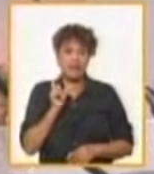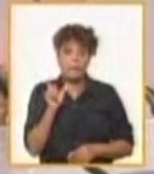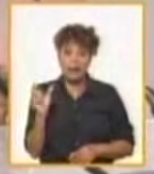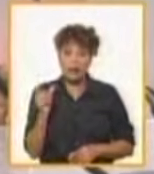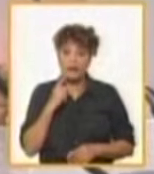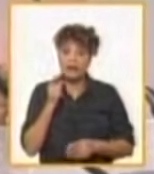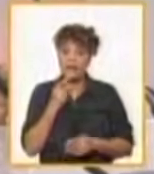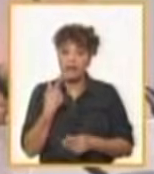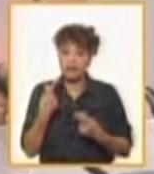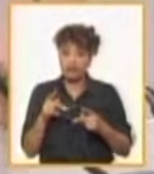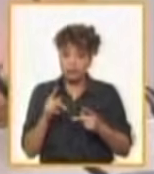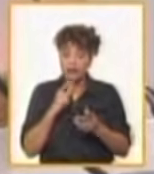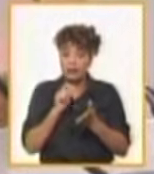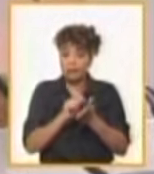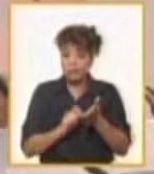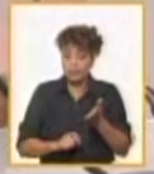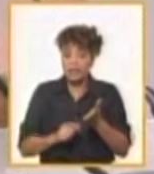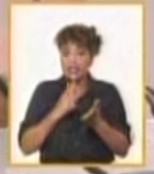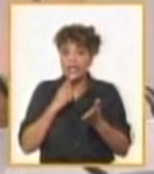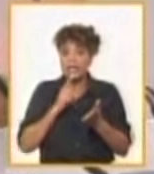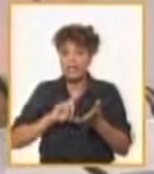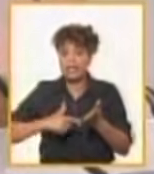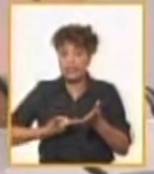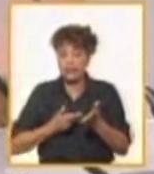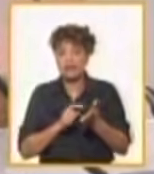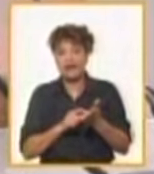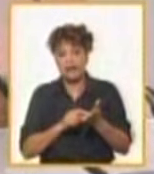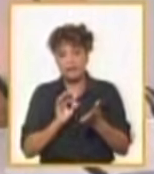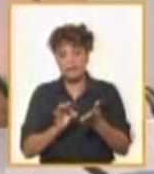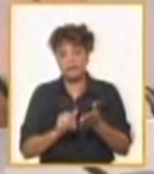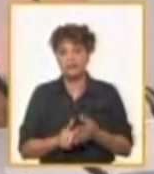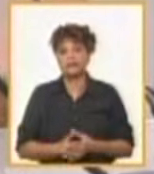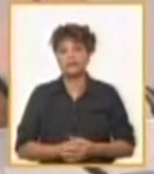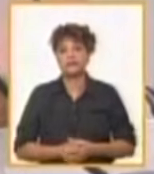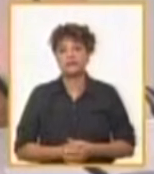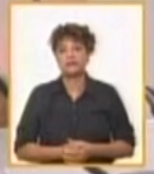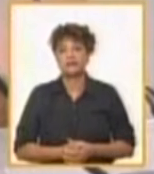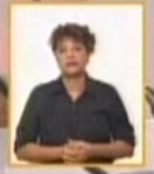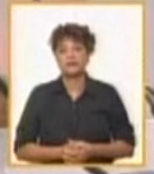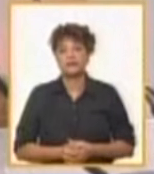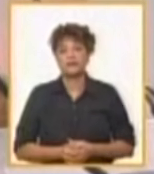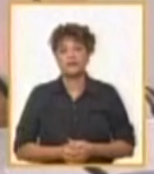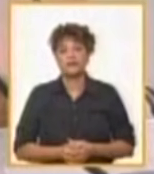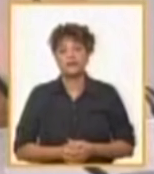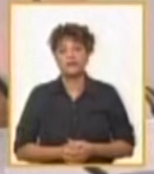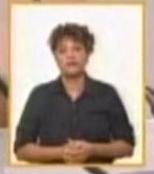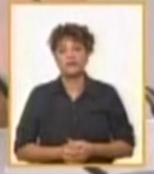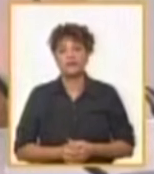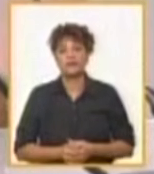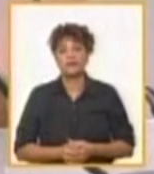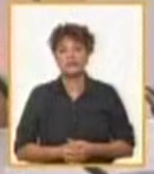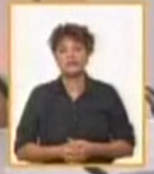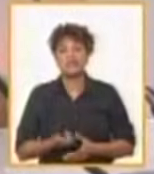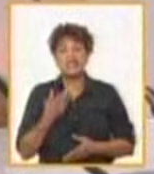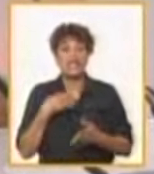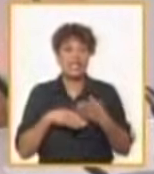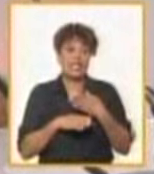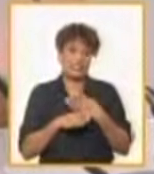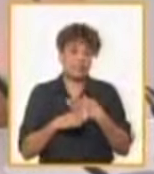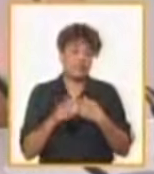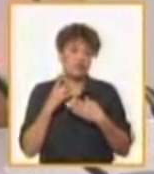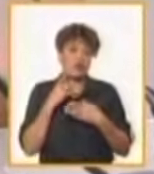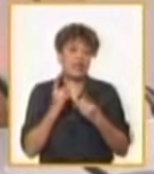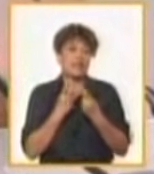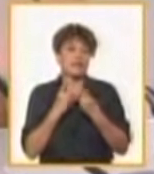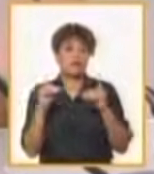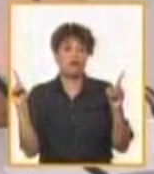Intelectuales y en la relación que Fidel mantuvo con la cultura, la preocupación por garantizar materialmente el acceso democrático, verdaderamente